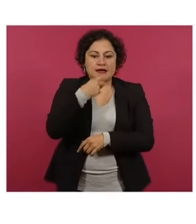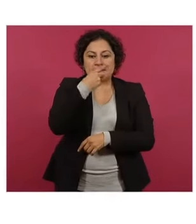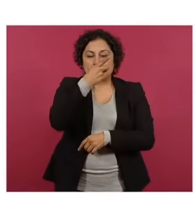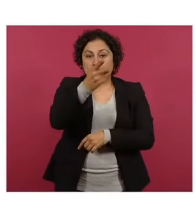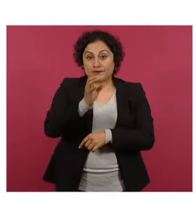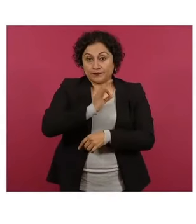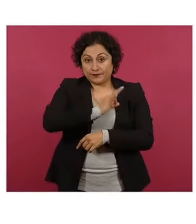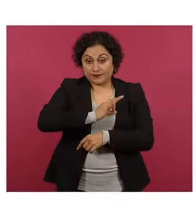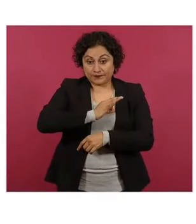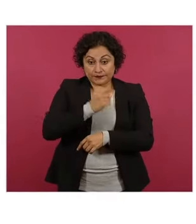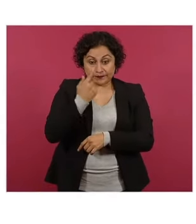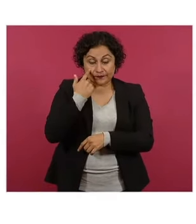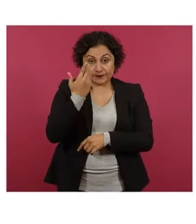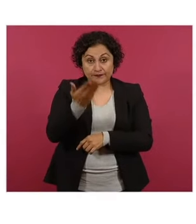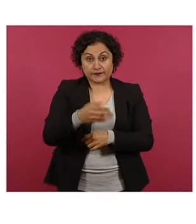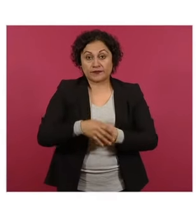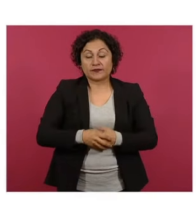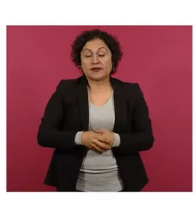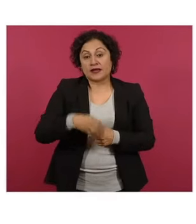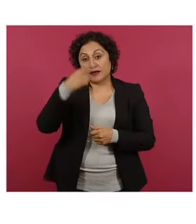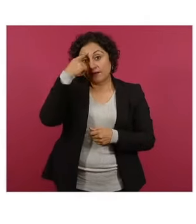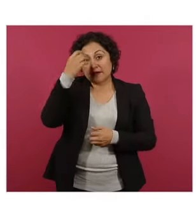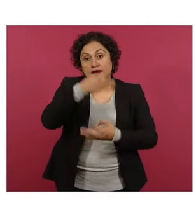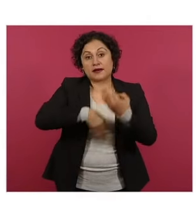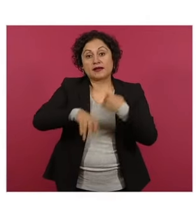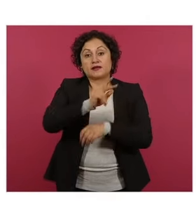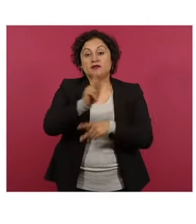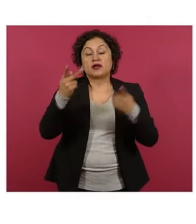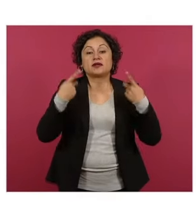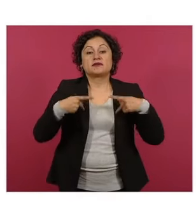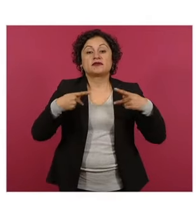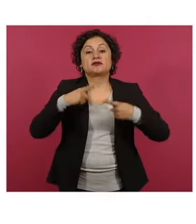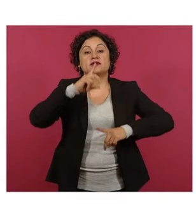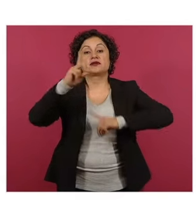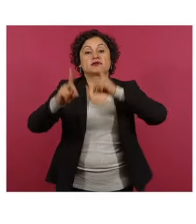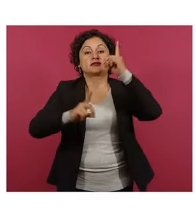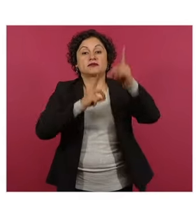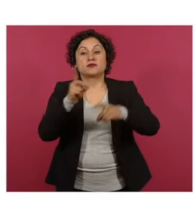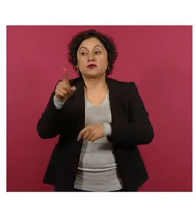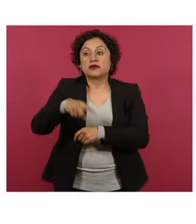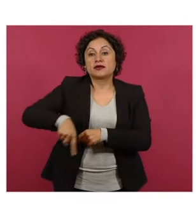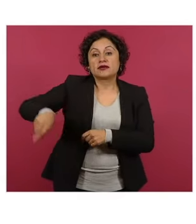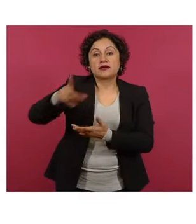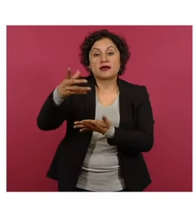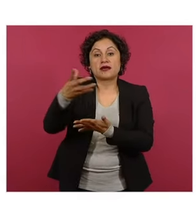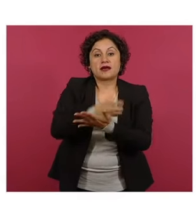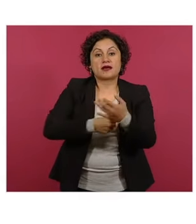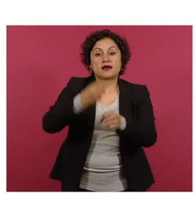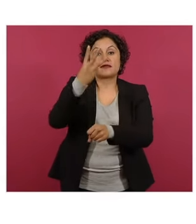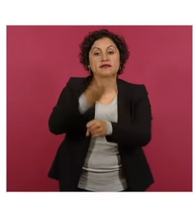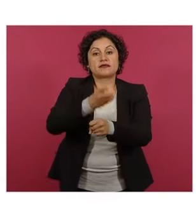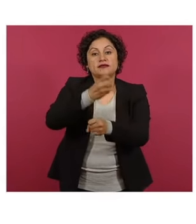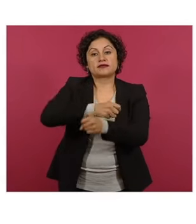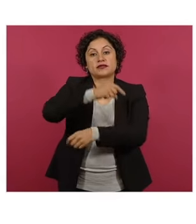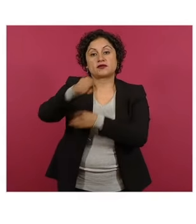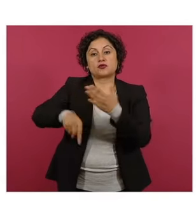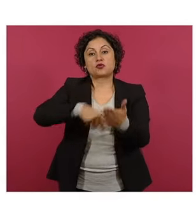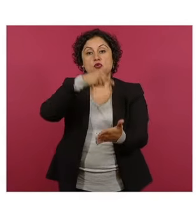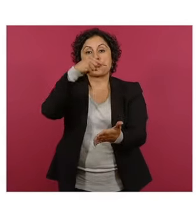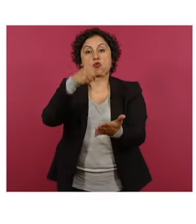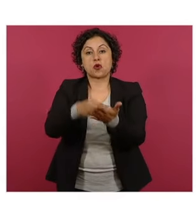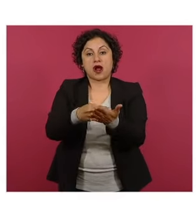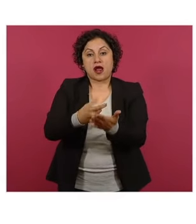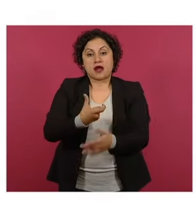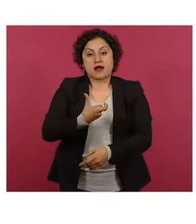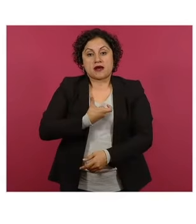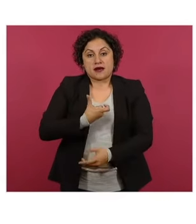las y los deportistas mexicanos que obtuvieron el tercer lugar en el medallero de los Juegos